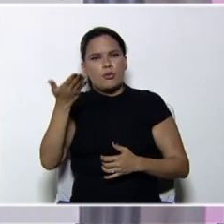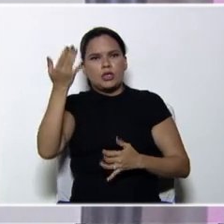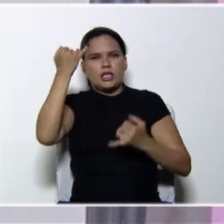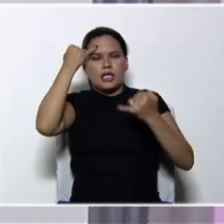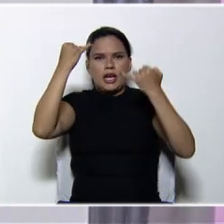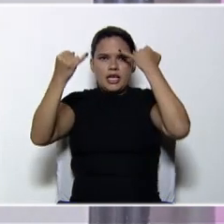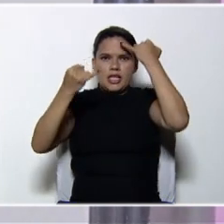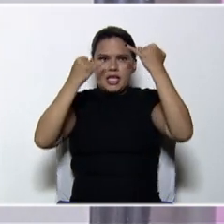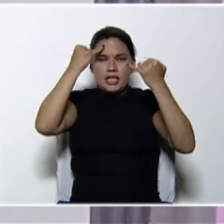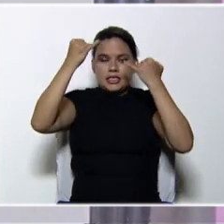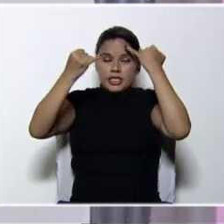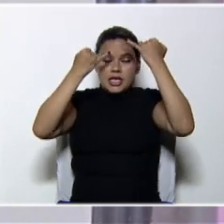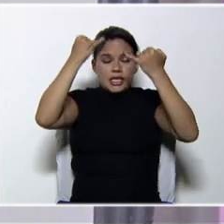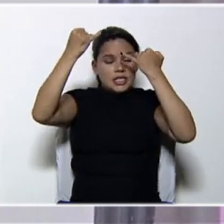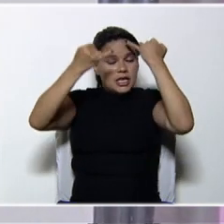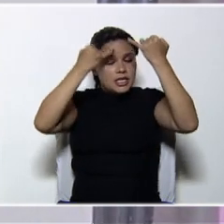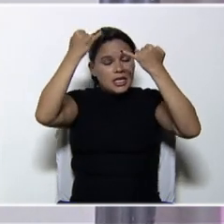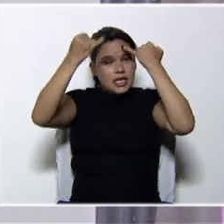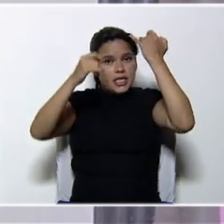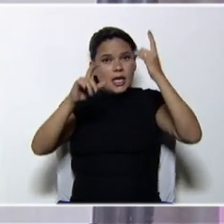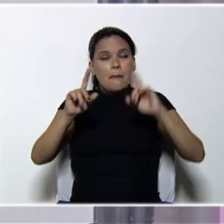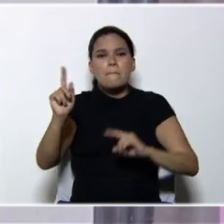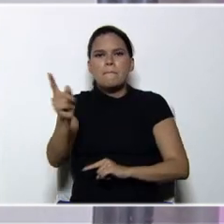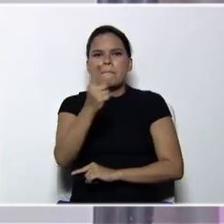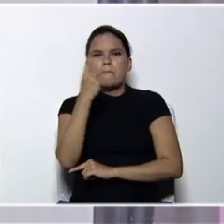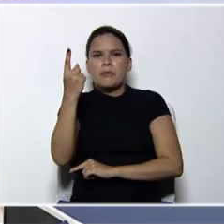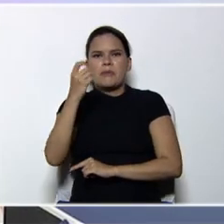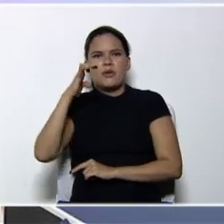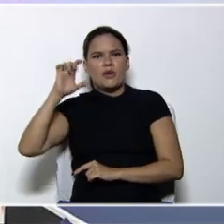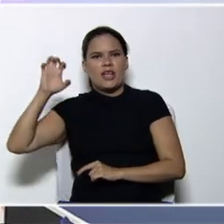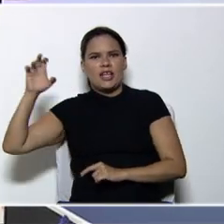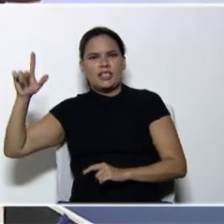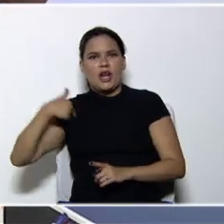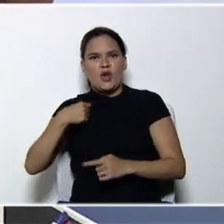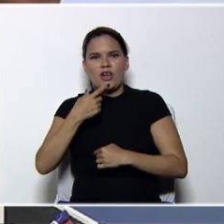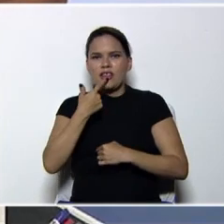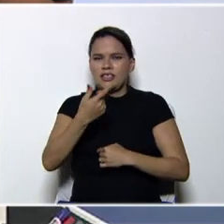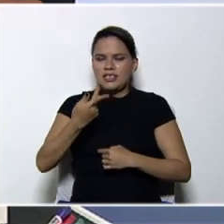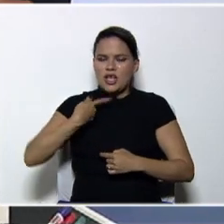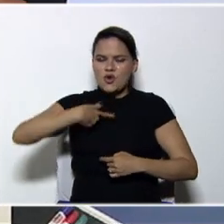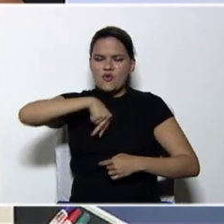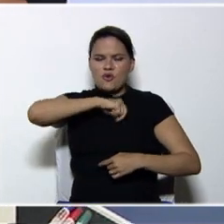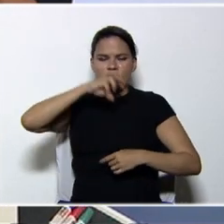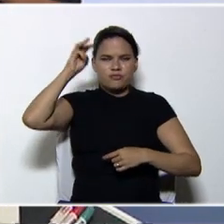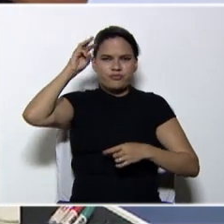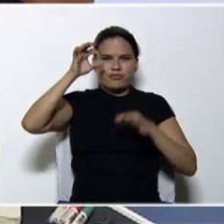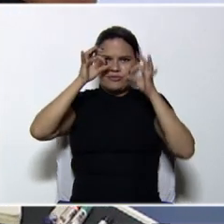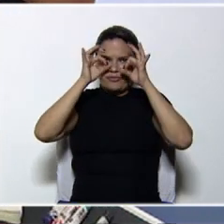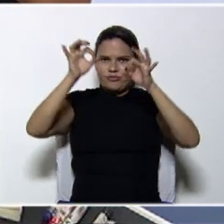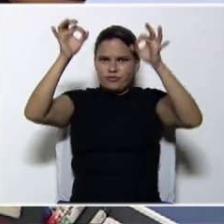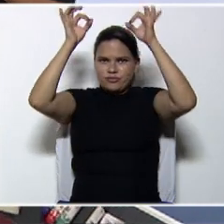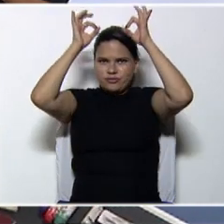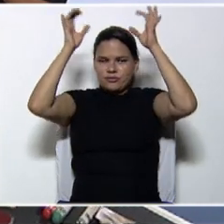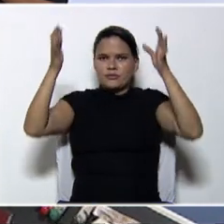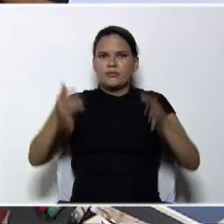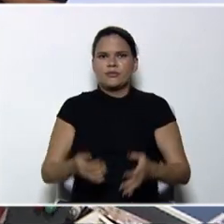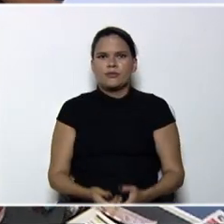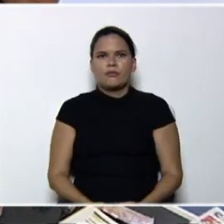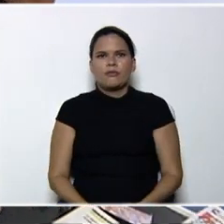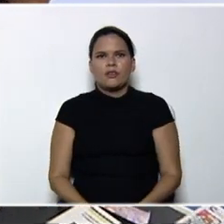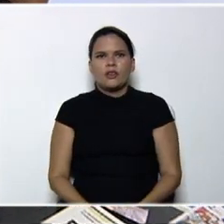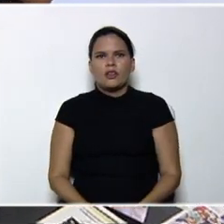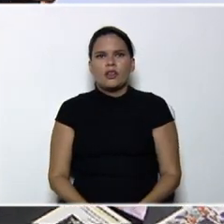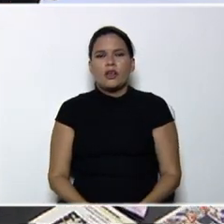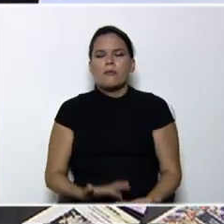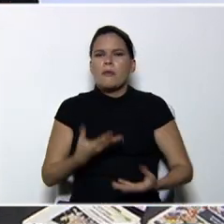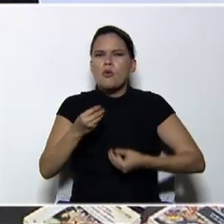ideas. Ideas, primero que letras. Era lo que nos decía nuestro maestro Simón Rodríguez. En ese sentido, entonces vamos a